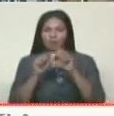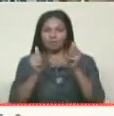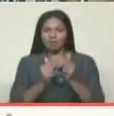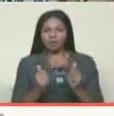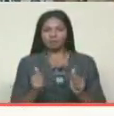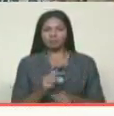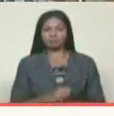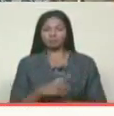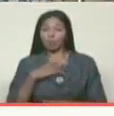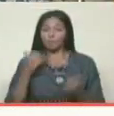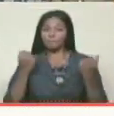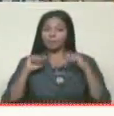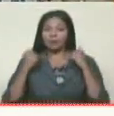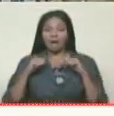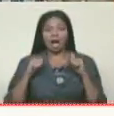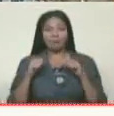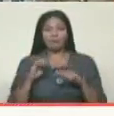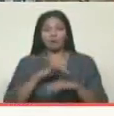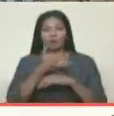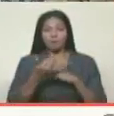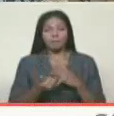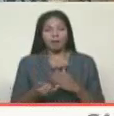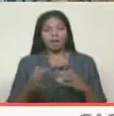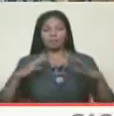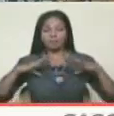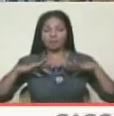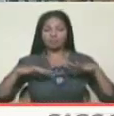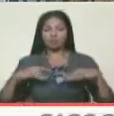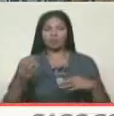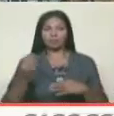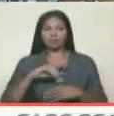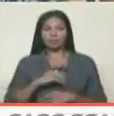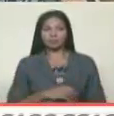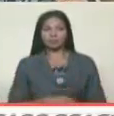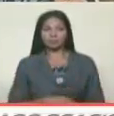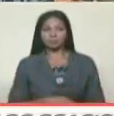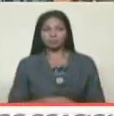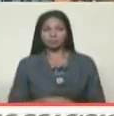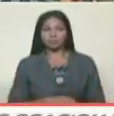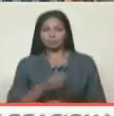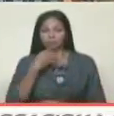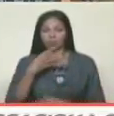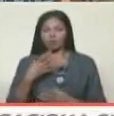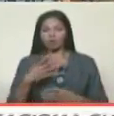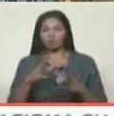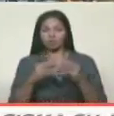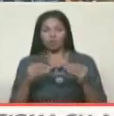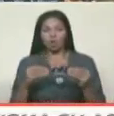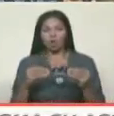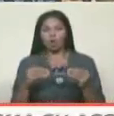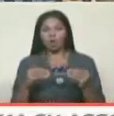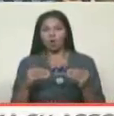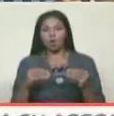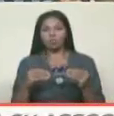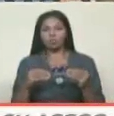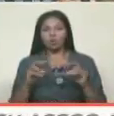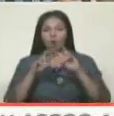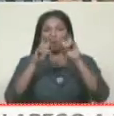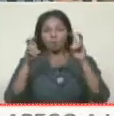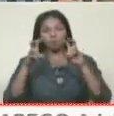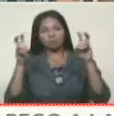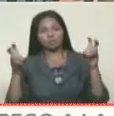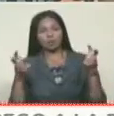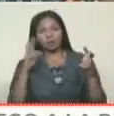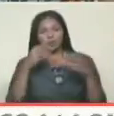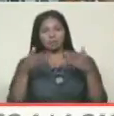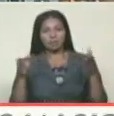nos preparamos. Estamos para los planes vacacionales, ya viene el mes de los planes vacacionales y todos los museos van a estar abiertos con exposiciones referentes a todos los